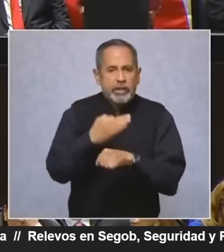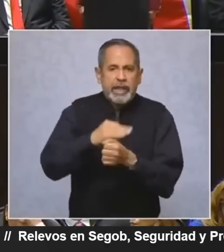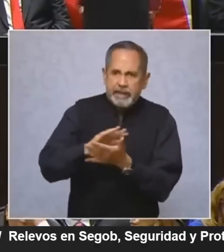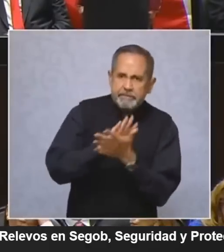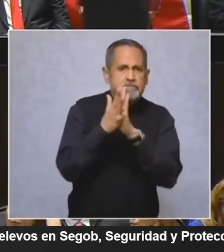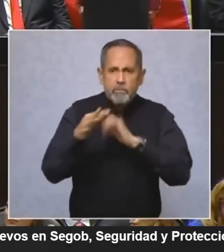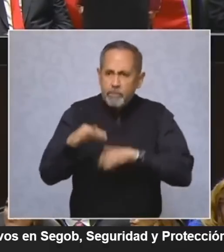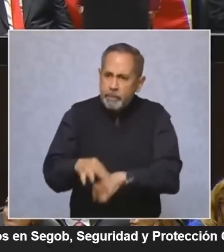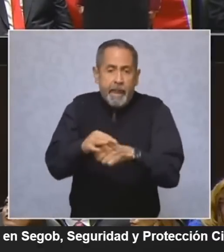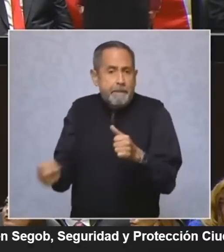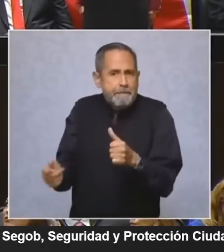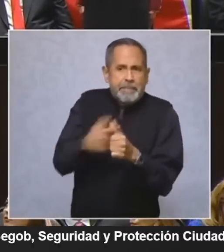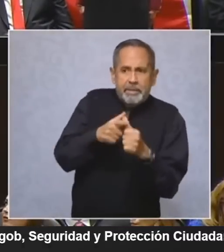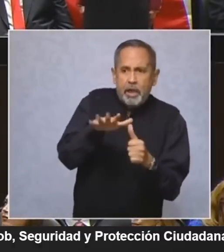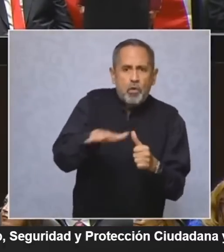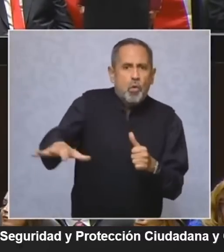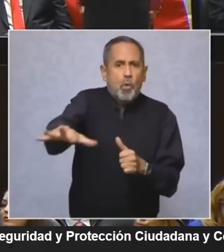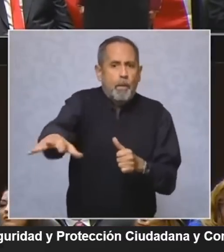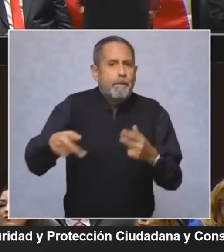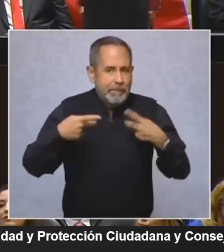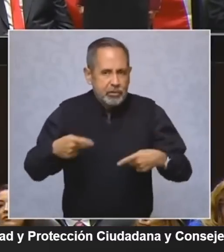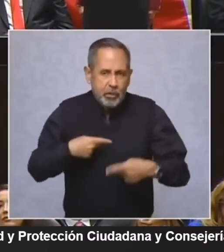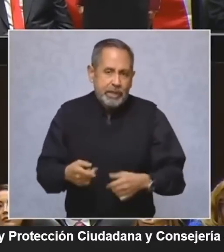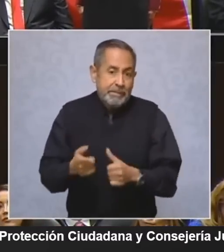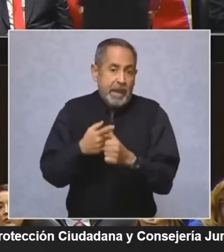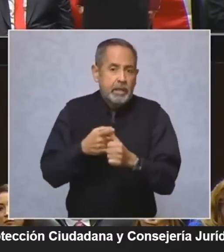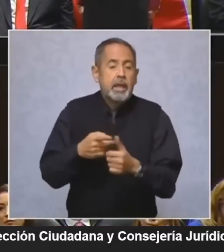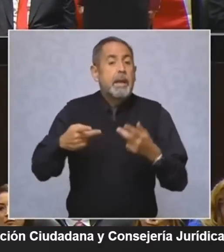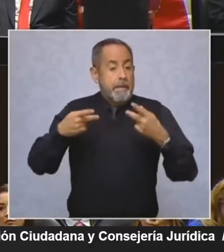y que sostiene que el gobernante debe vivir en la